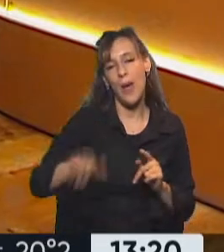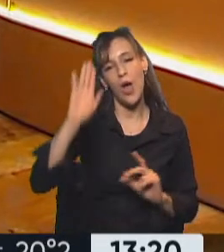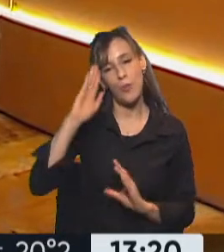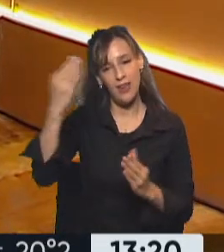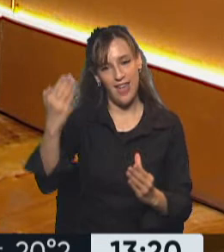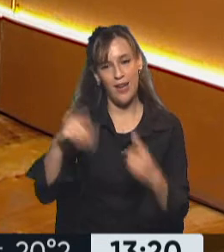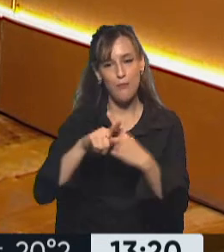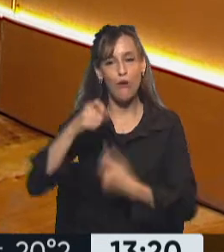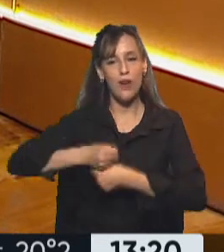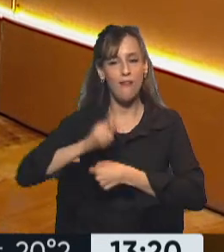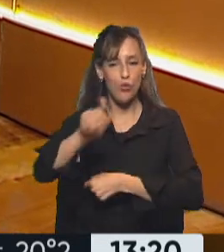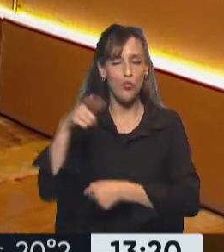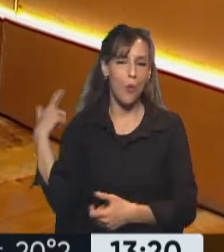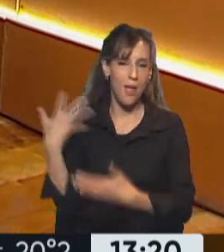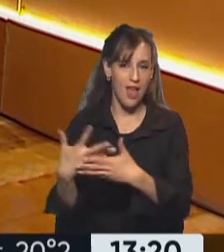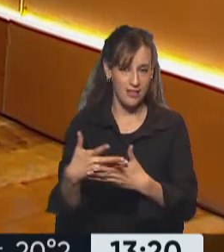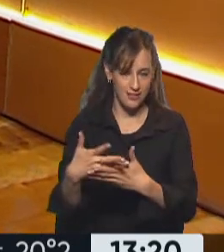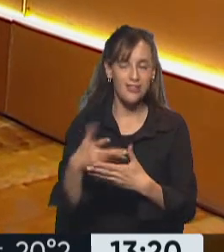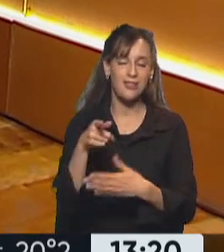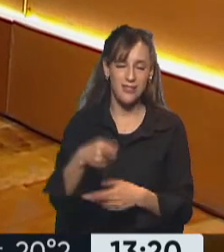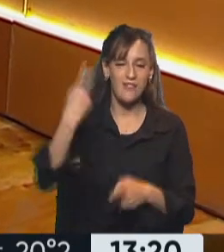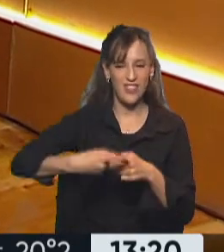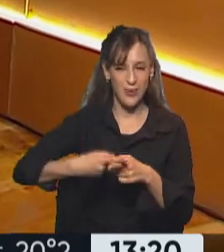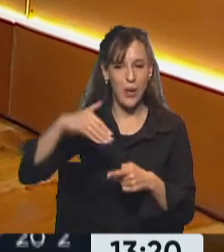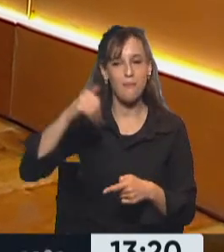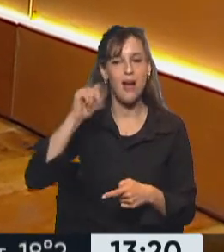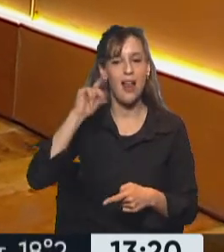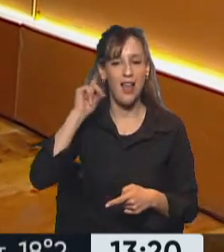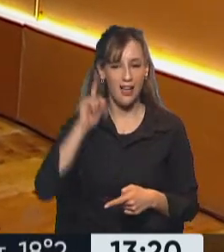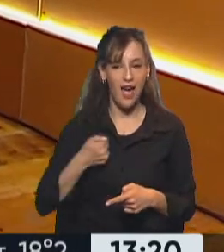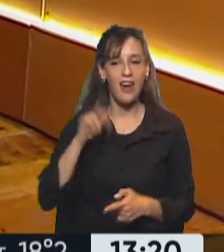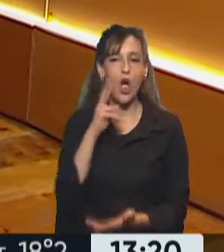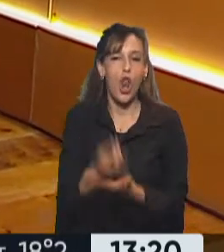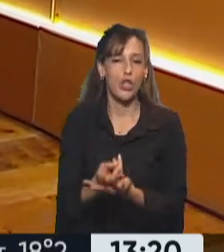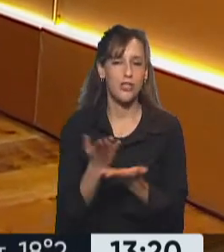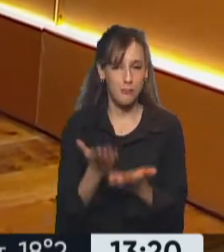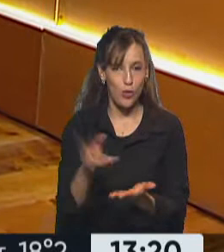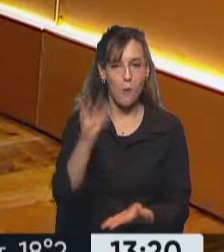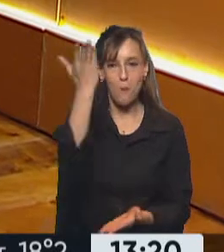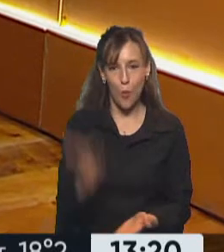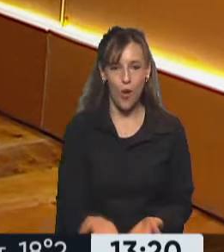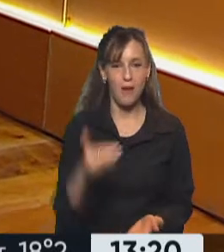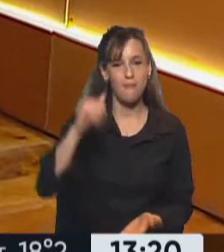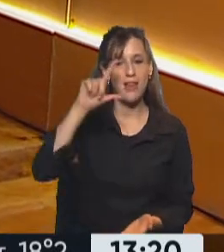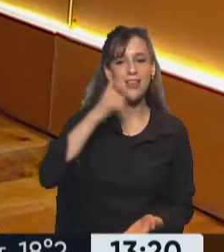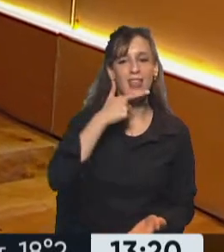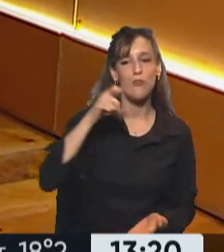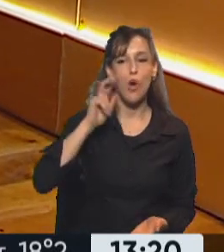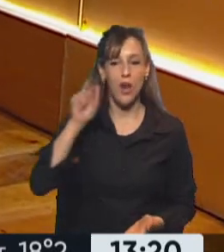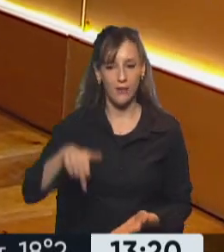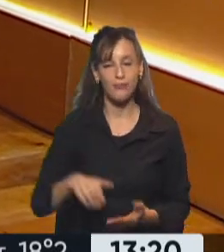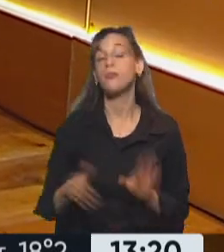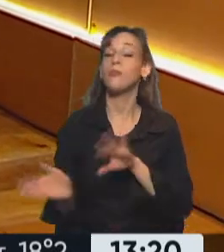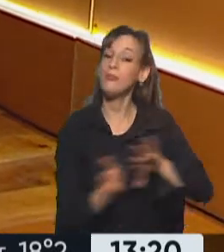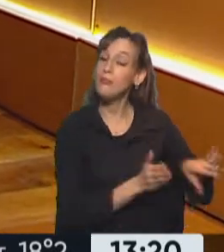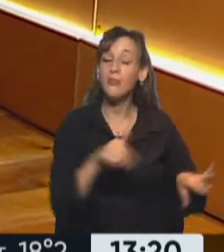hasta este fin de semana, 25ª edición del Festival de Málaga, que tiene este reconocimiento especial para nuestra Mercedes Morán. Y vamos a hablar de cine también, en este caso del